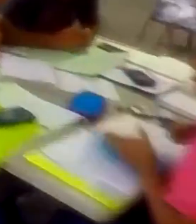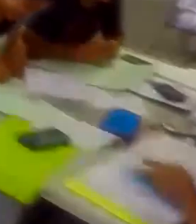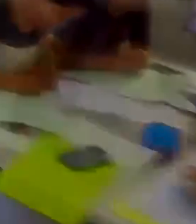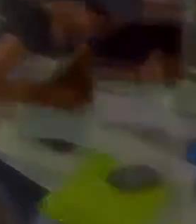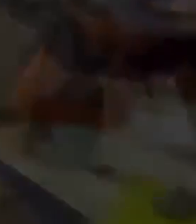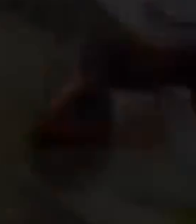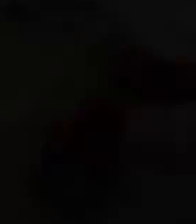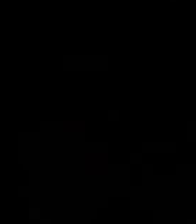¡Gracias!